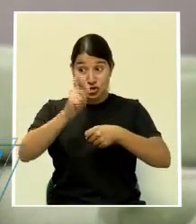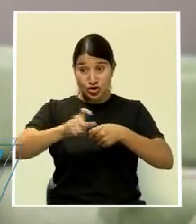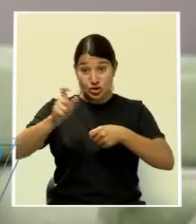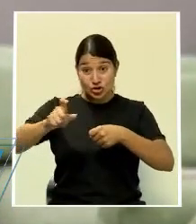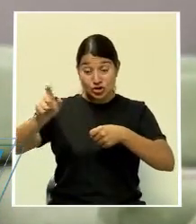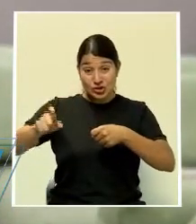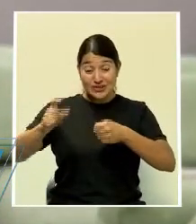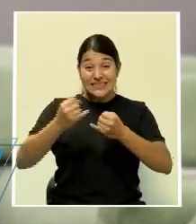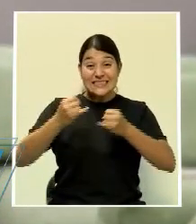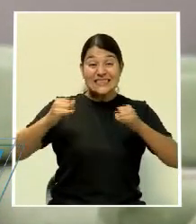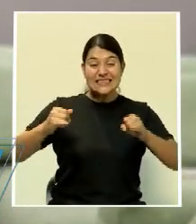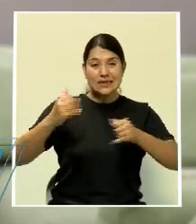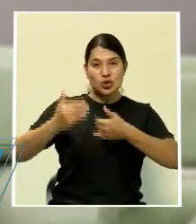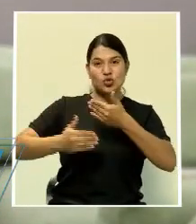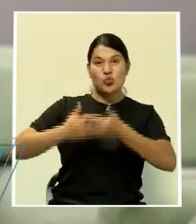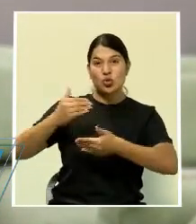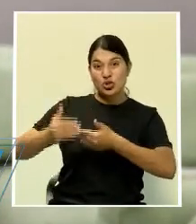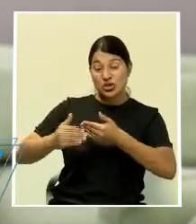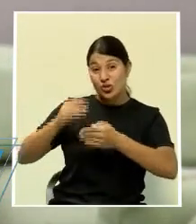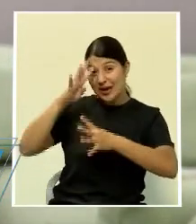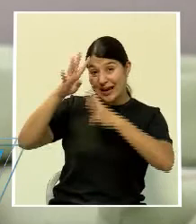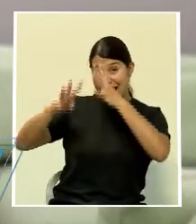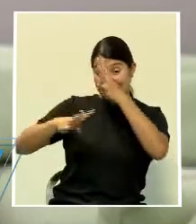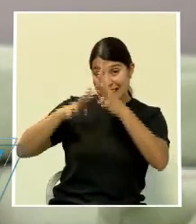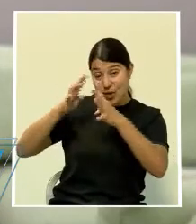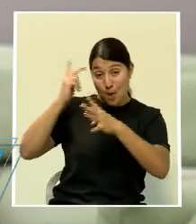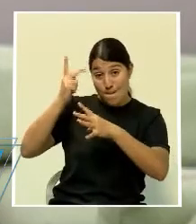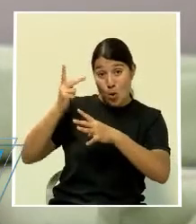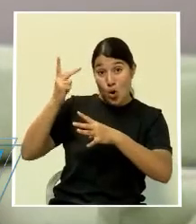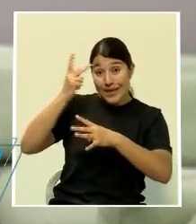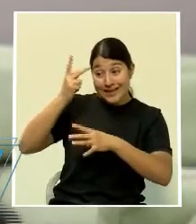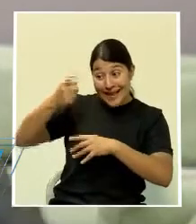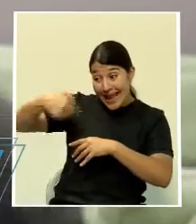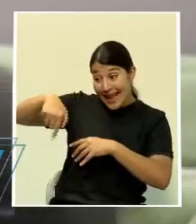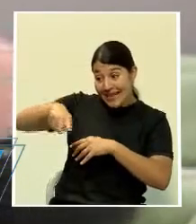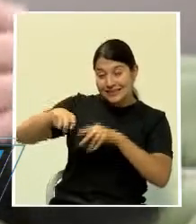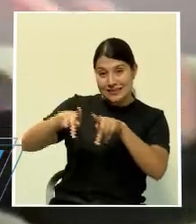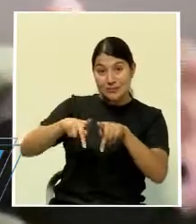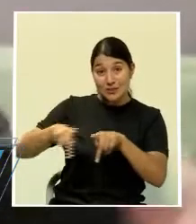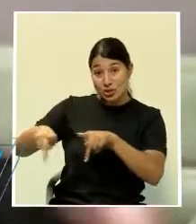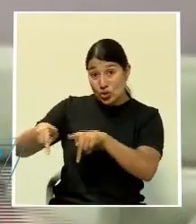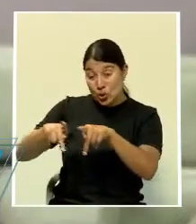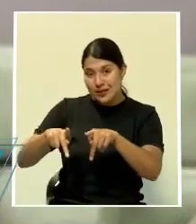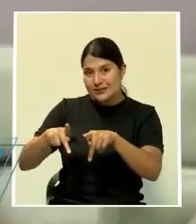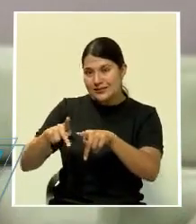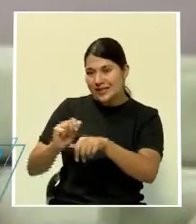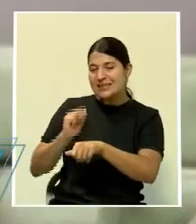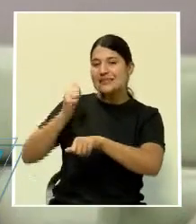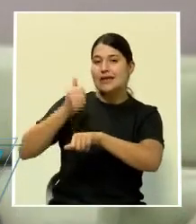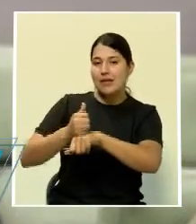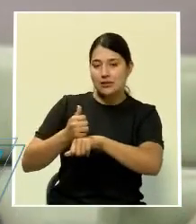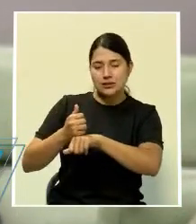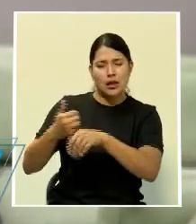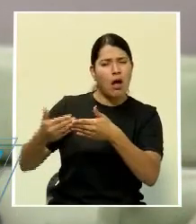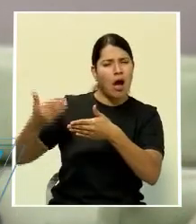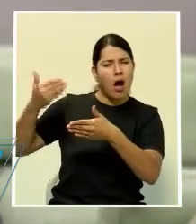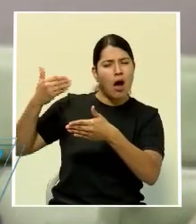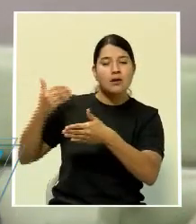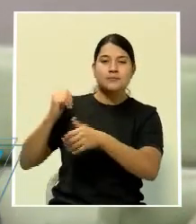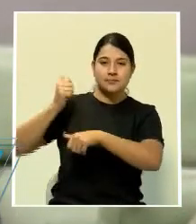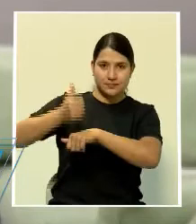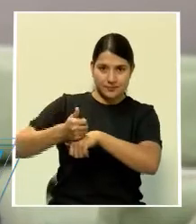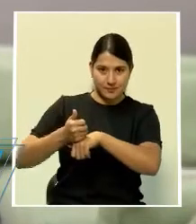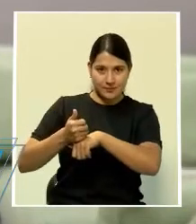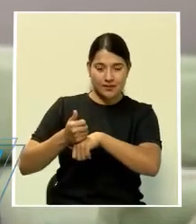los procesos precisamente creativos, políticos de esos grupos que en el contexto de una